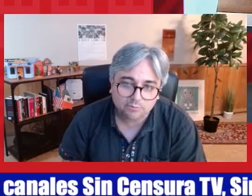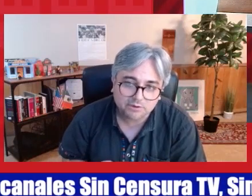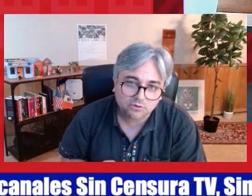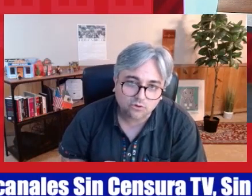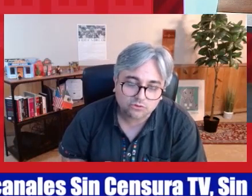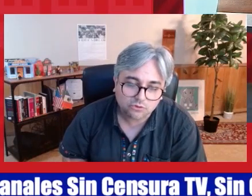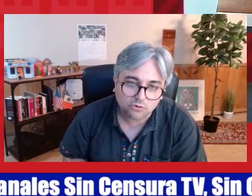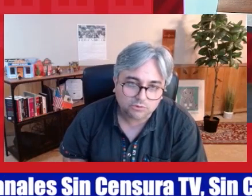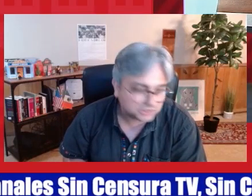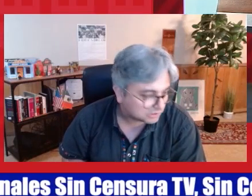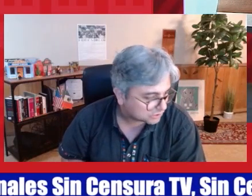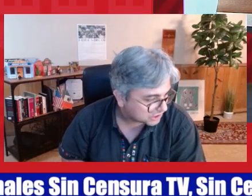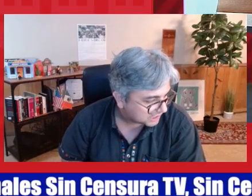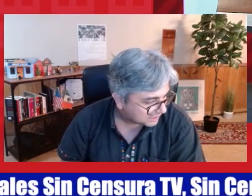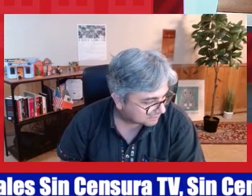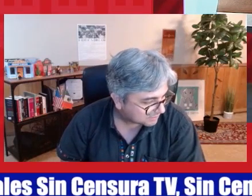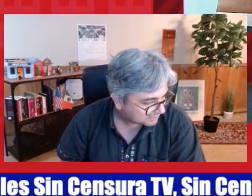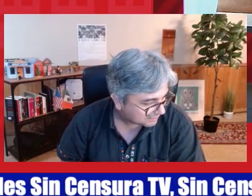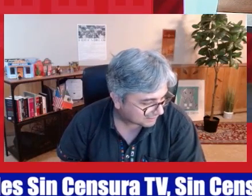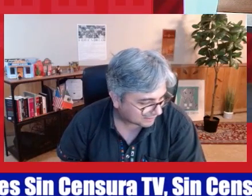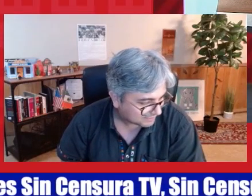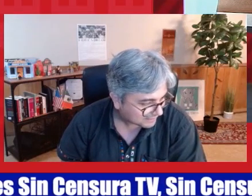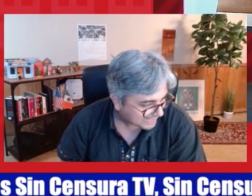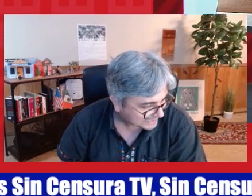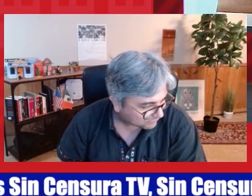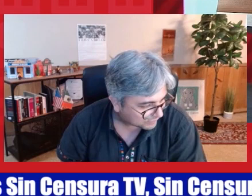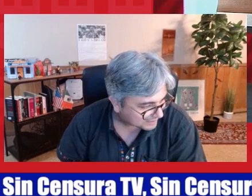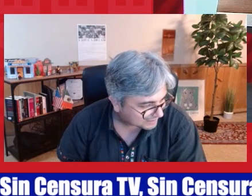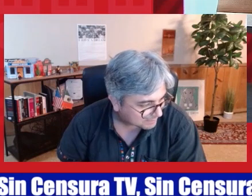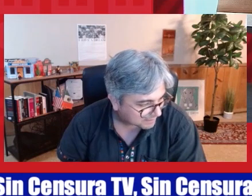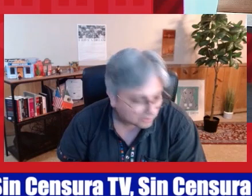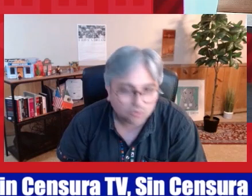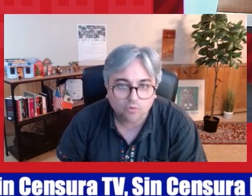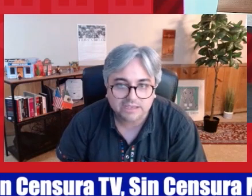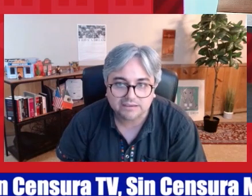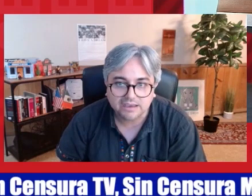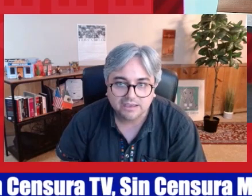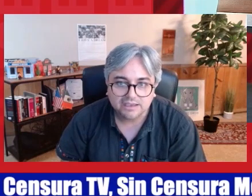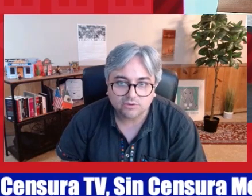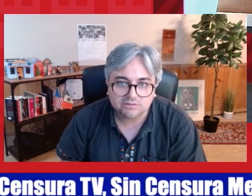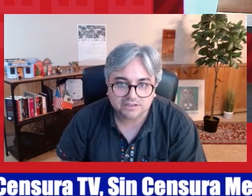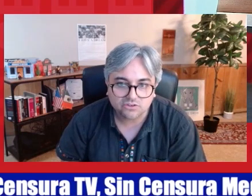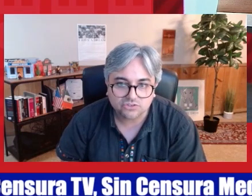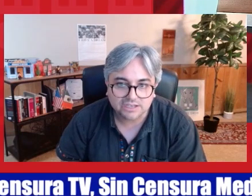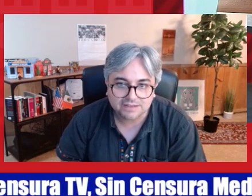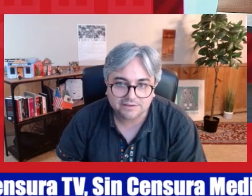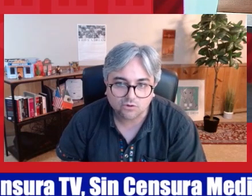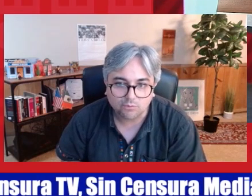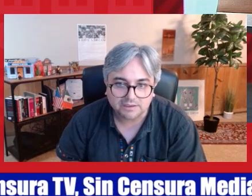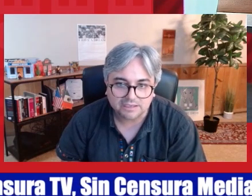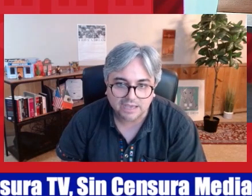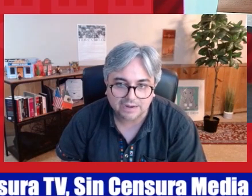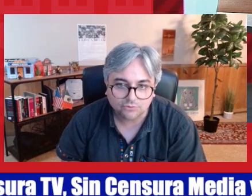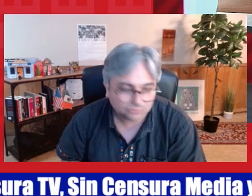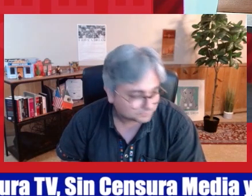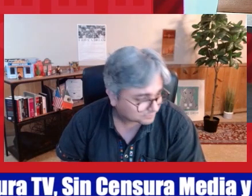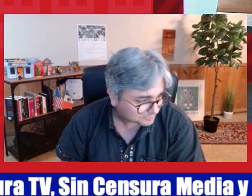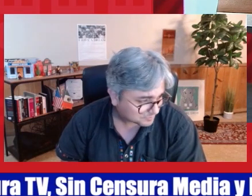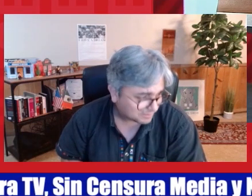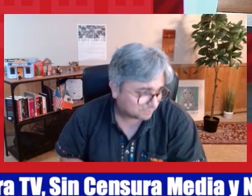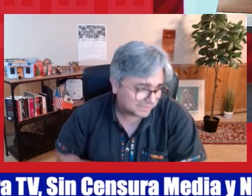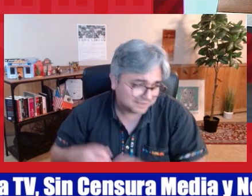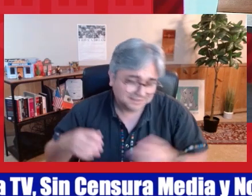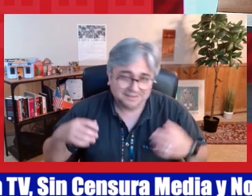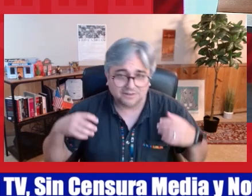Mandujano, mejor conocido como Chicoché, pues en definitiva dejó huella en nuestra idiosincrasia como mexicanos.